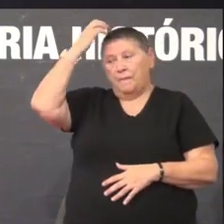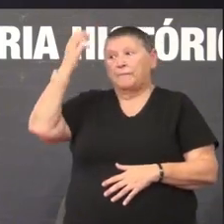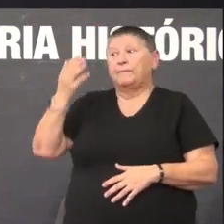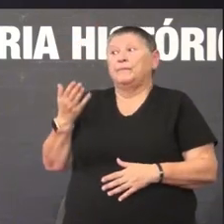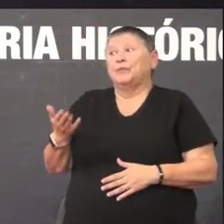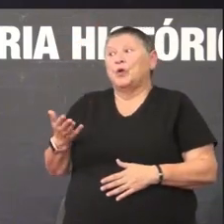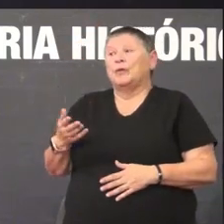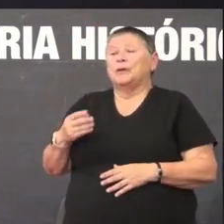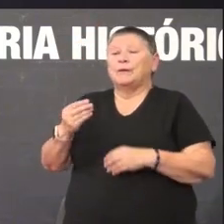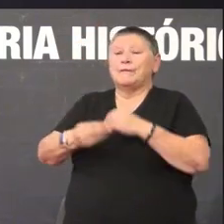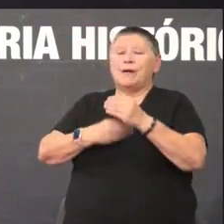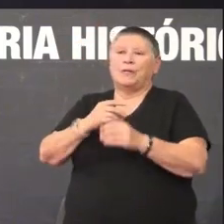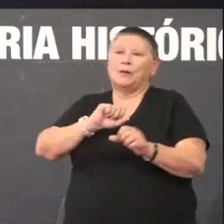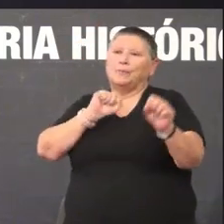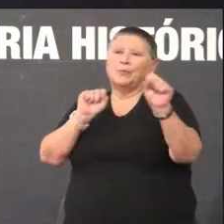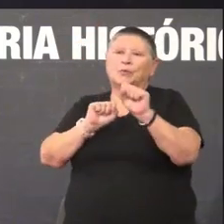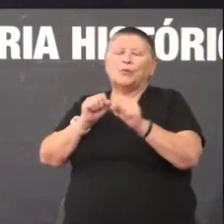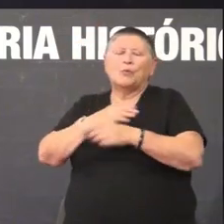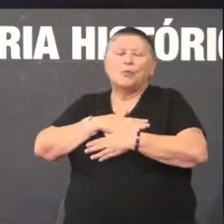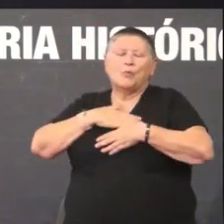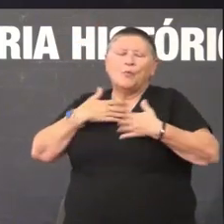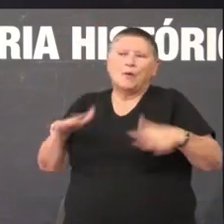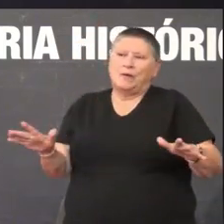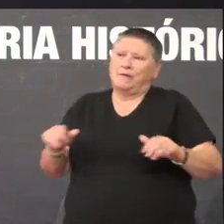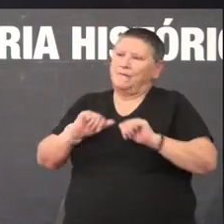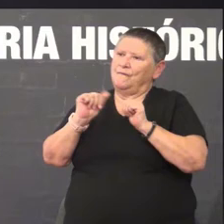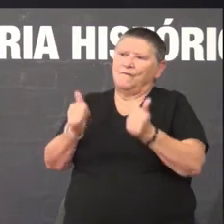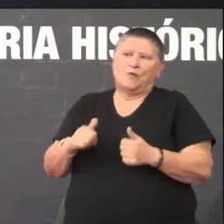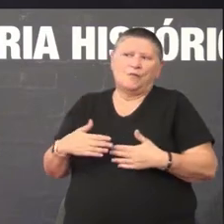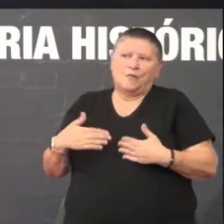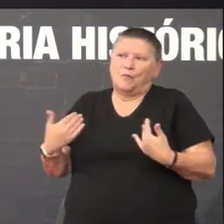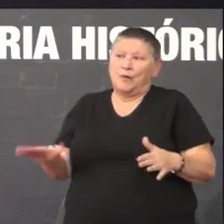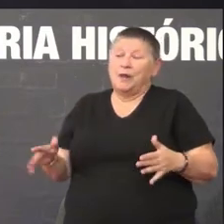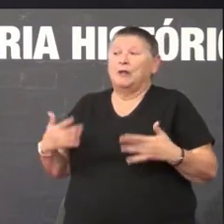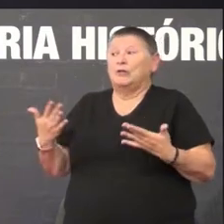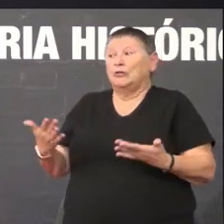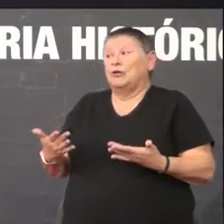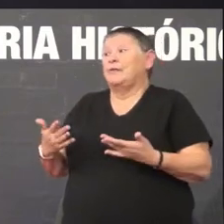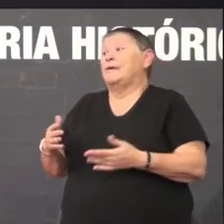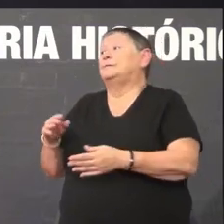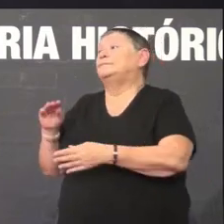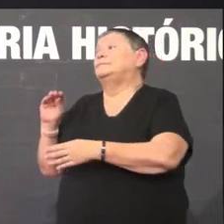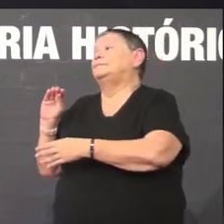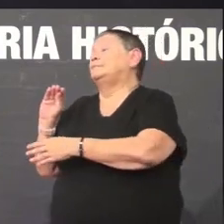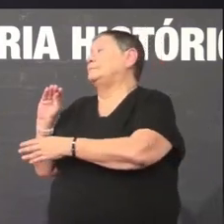que protegerla de cualquier forma. Y la dan trato a Corina